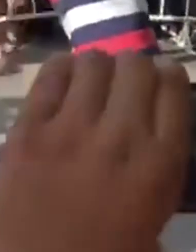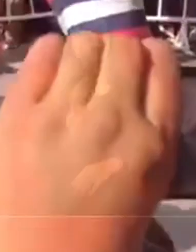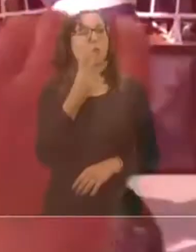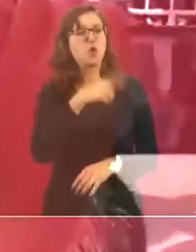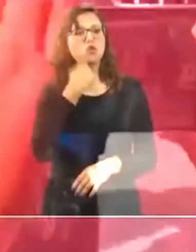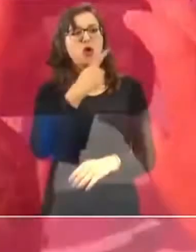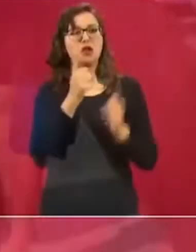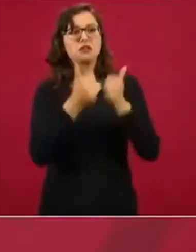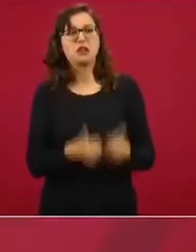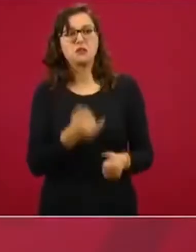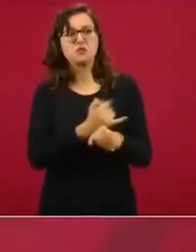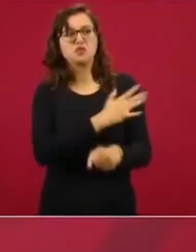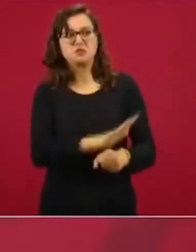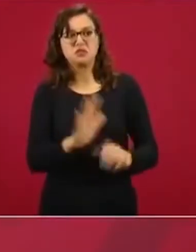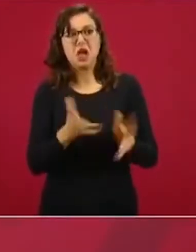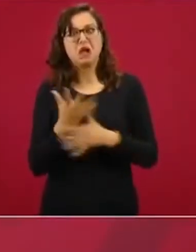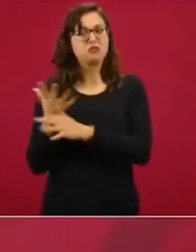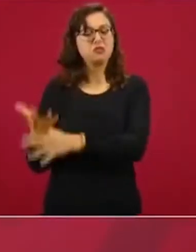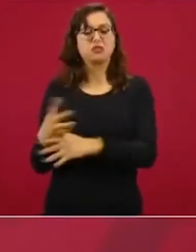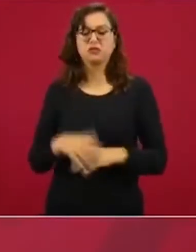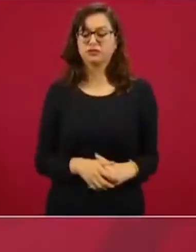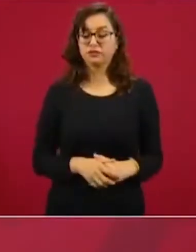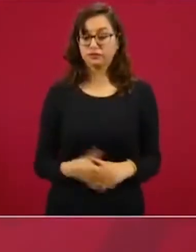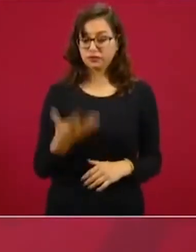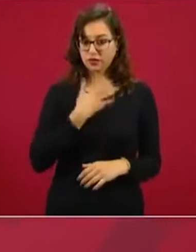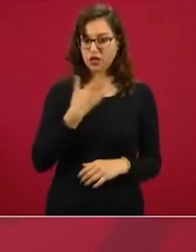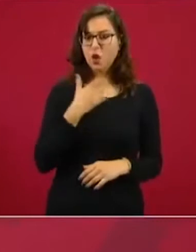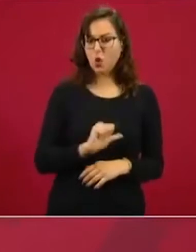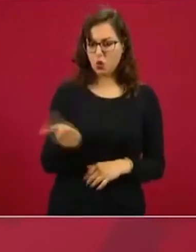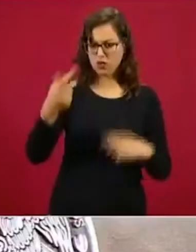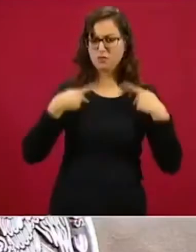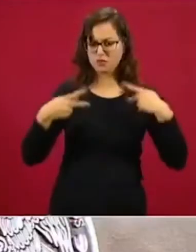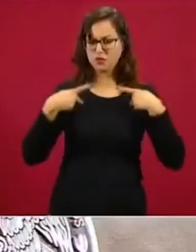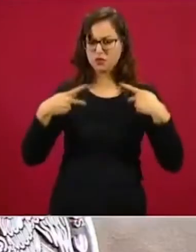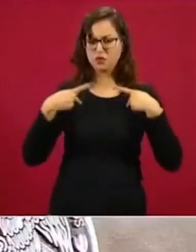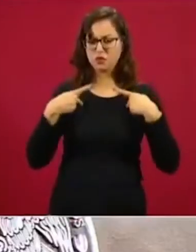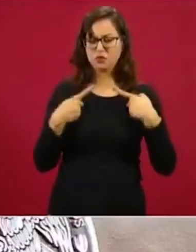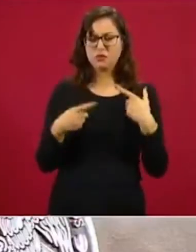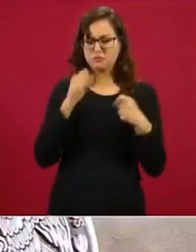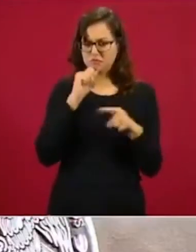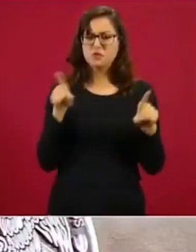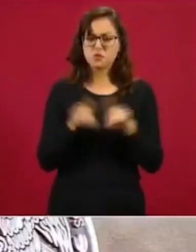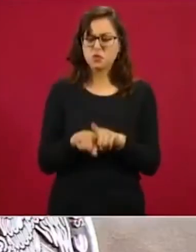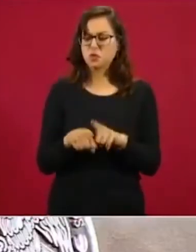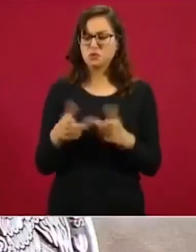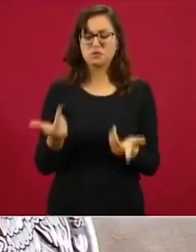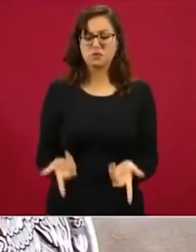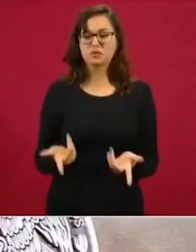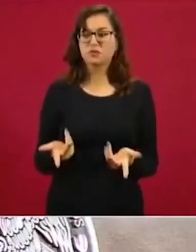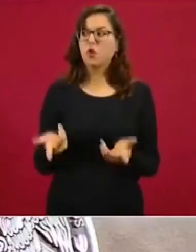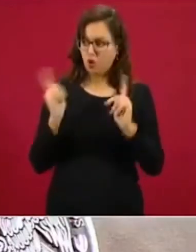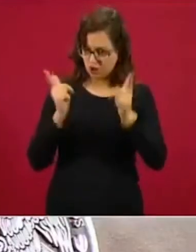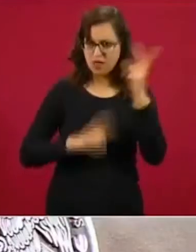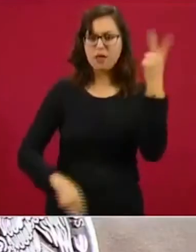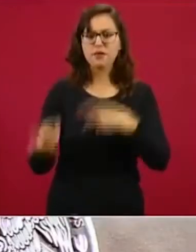presidencial. López Obrador incluso podría afirmar que este plan de reactivación económica tendrá como ejes principales las obras que se